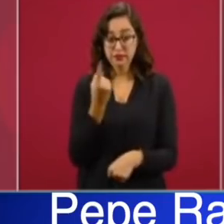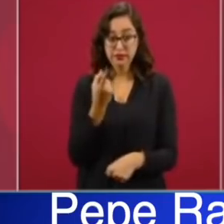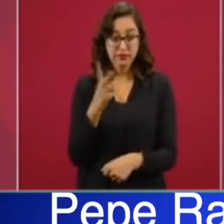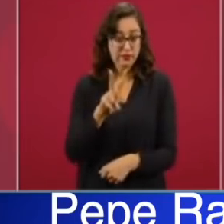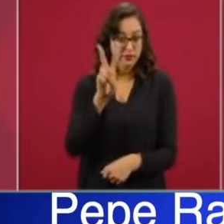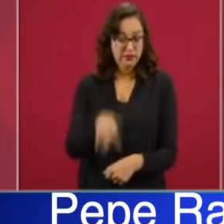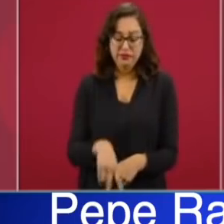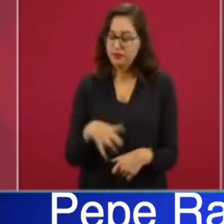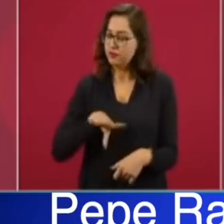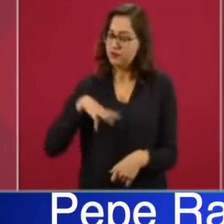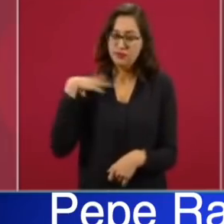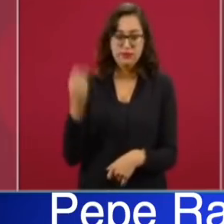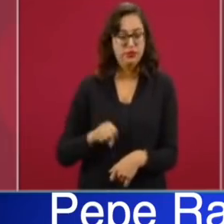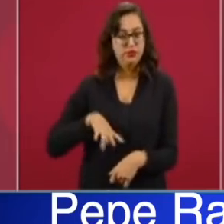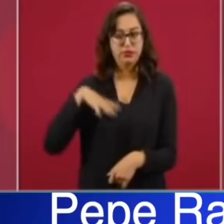son muchos los abusos.